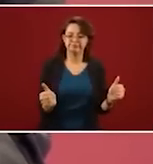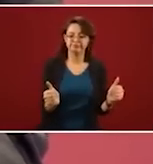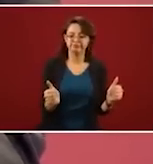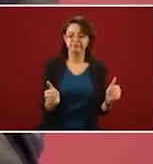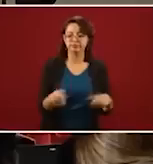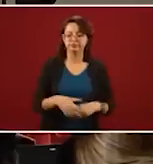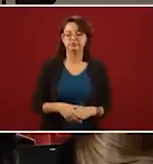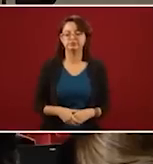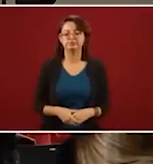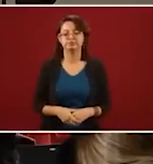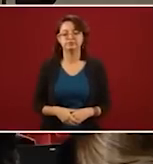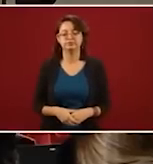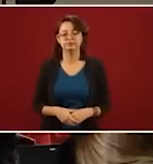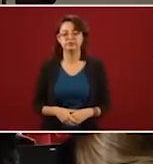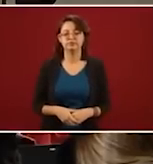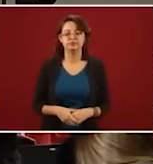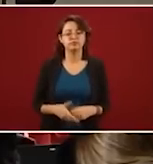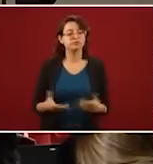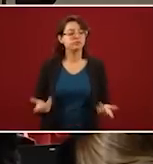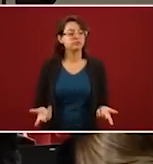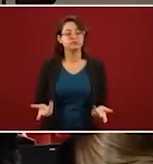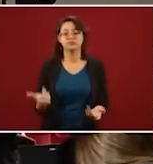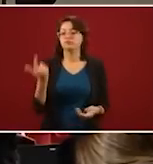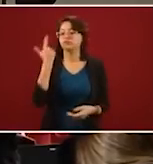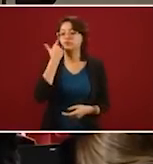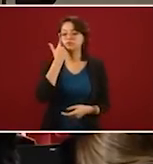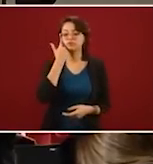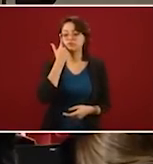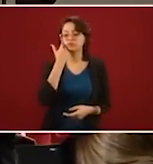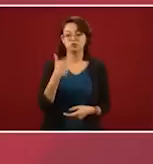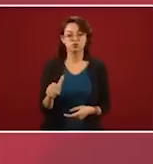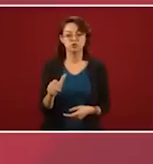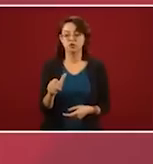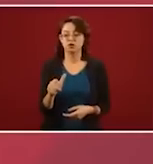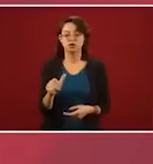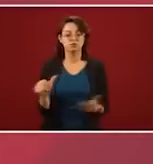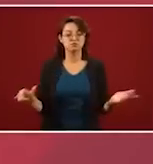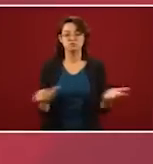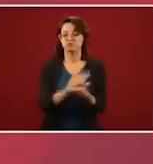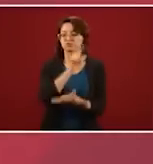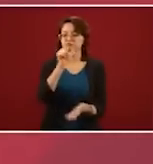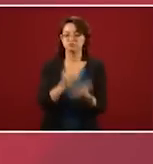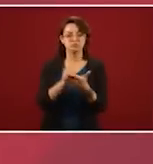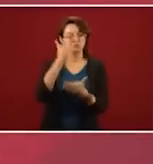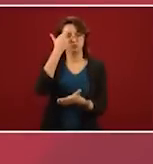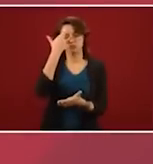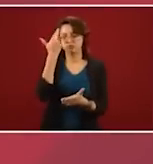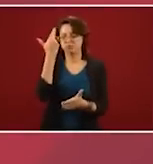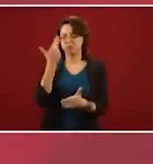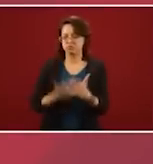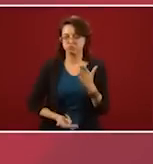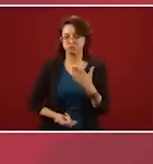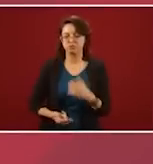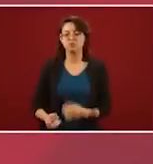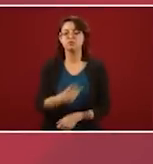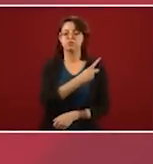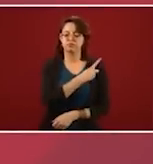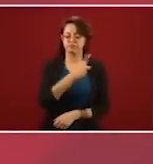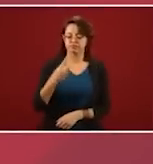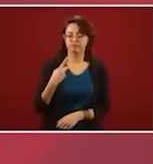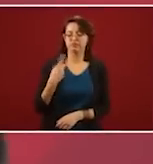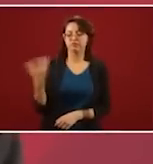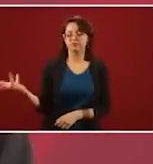No queremos que se actúe de manera ilegal, vamos a actuar